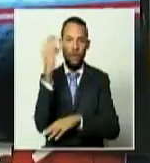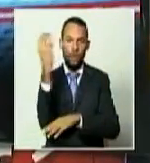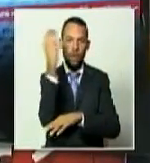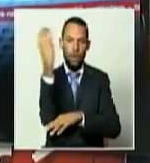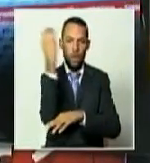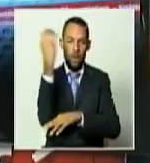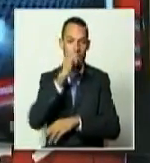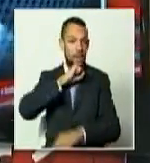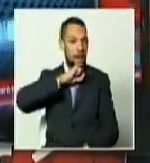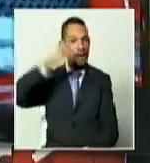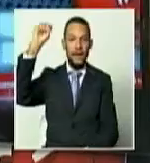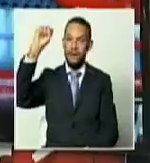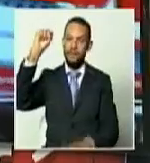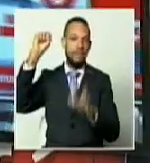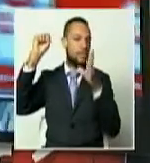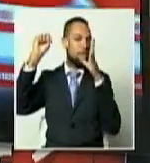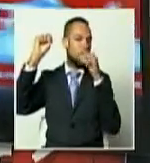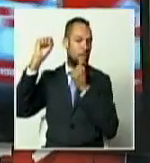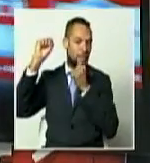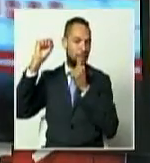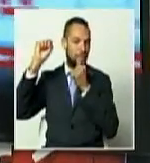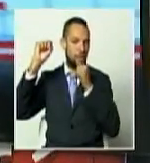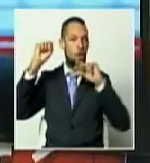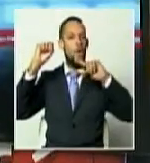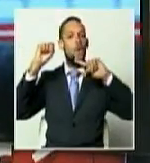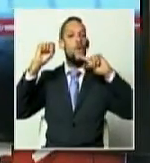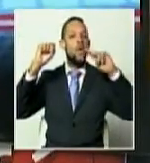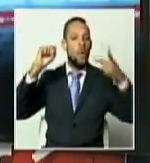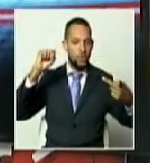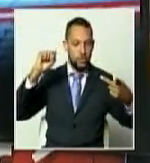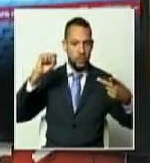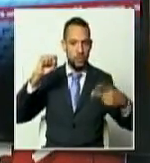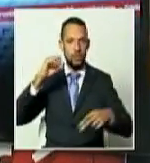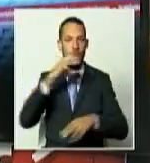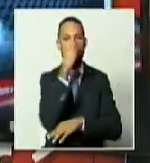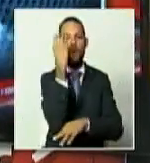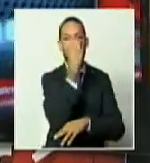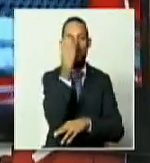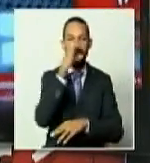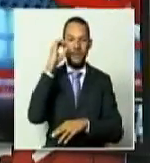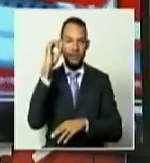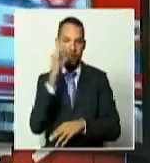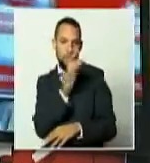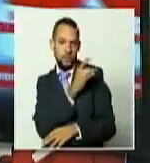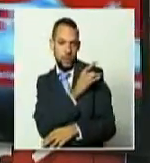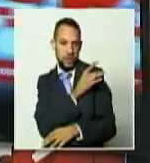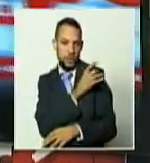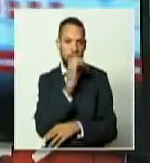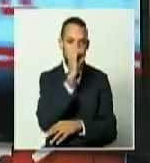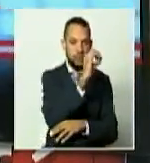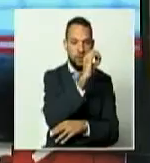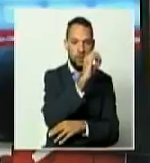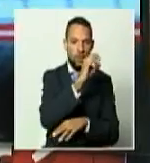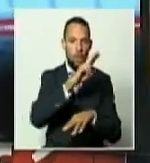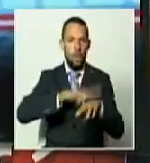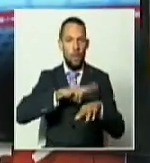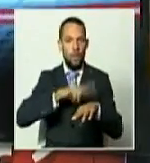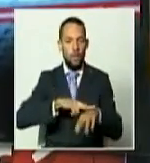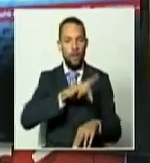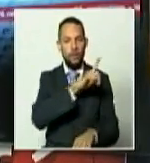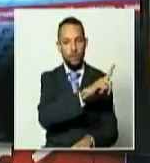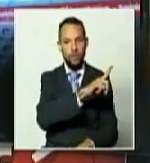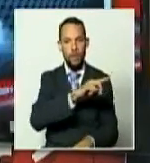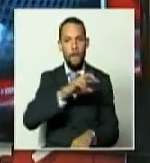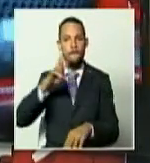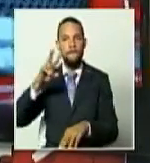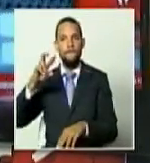pudo ganar en condición de local, los demás resultados jugaron en su favor. Colombia 0, Chile 0. Uruguay 2, Ecuador 1. Paraguay